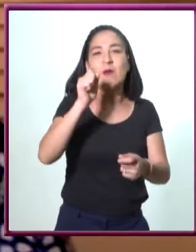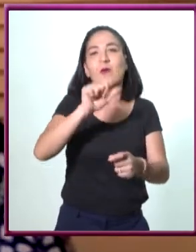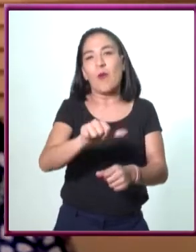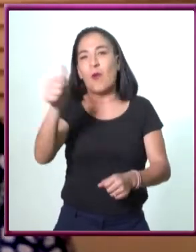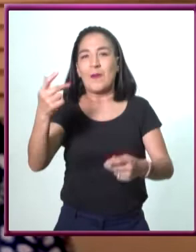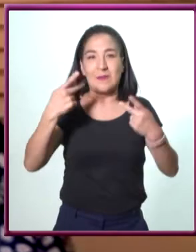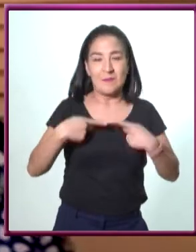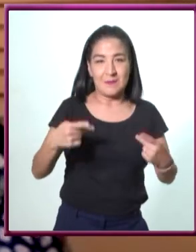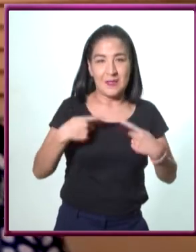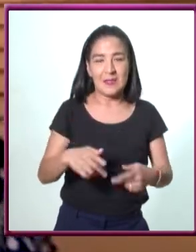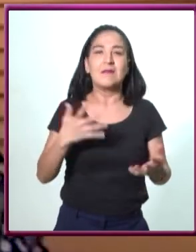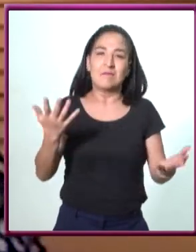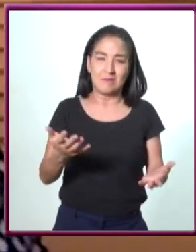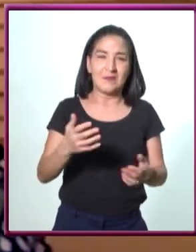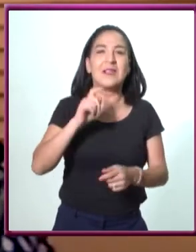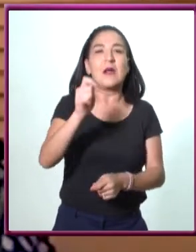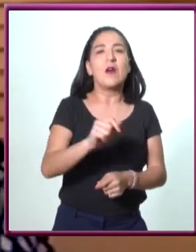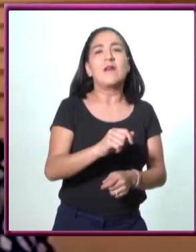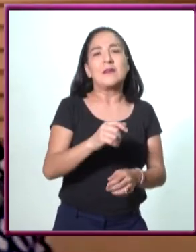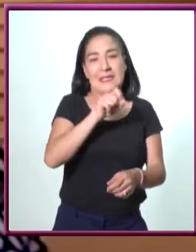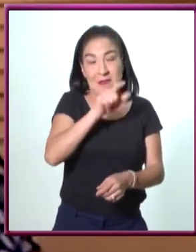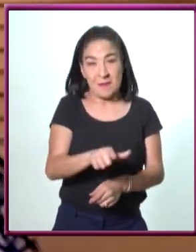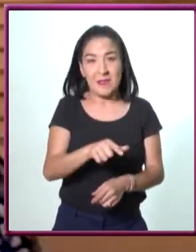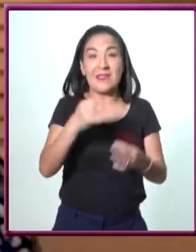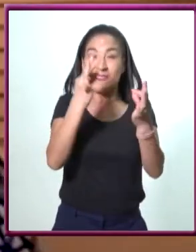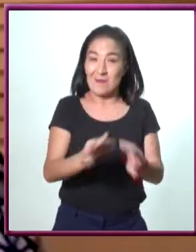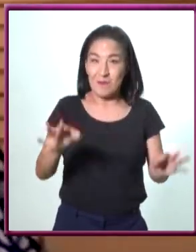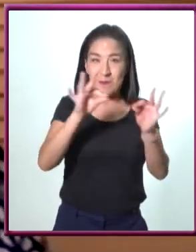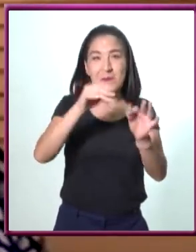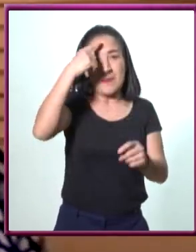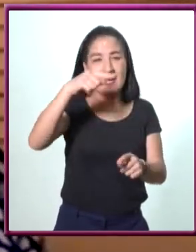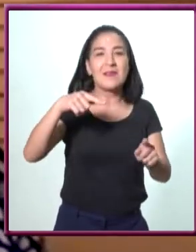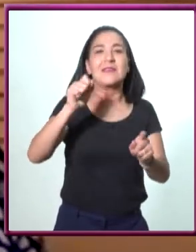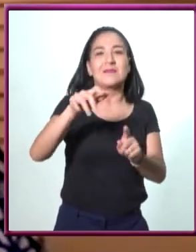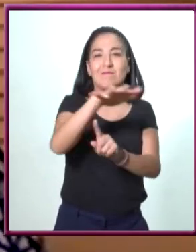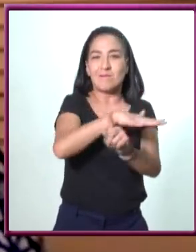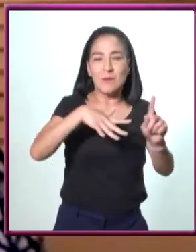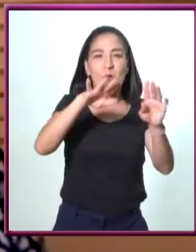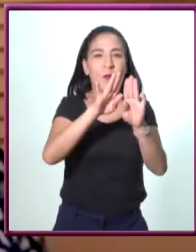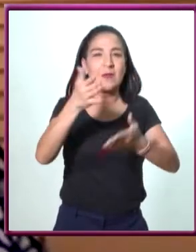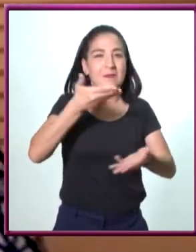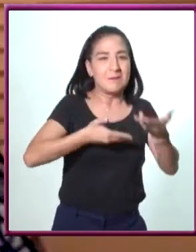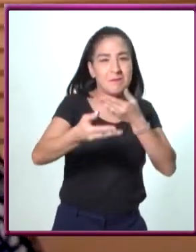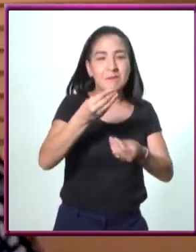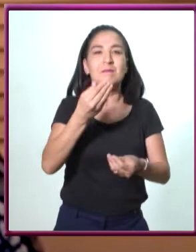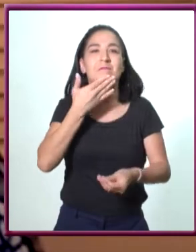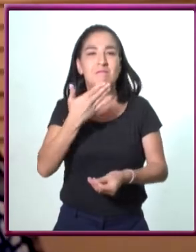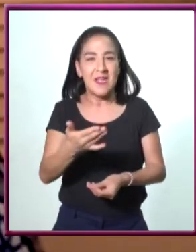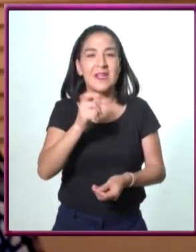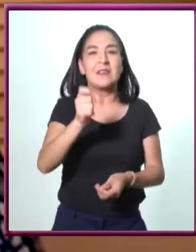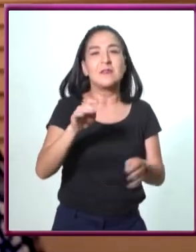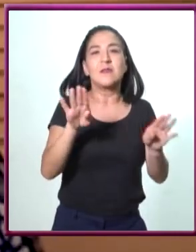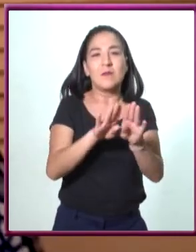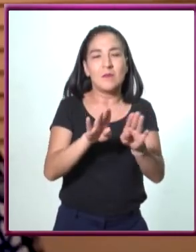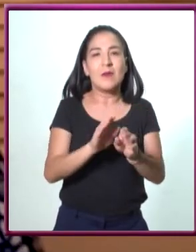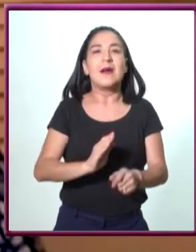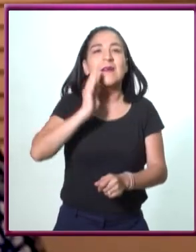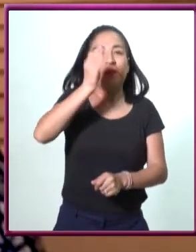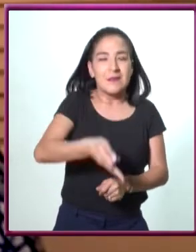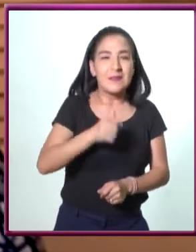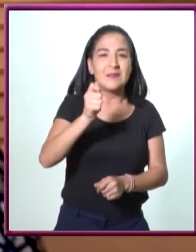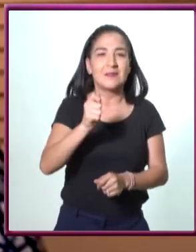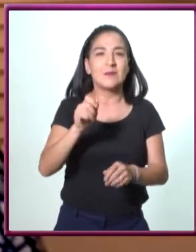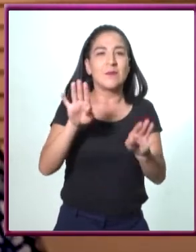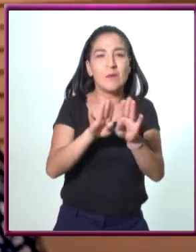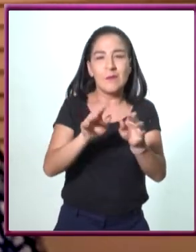otra persona. Y otra cosa que es importante para tener relaciones honestas es ser capaz de escuchar a